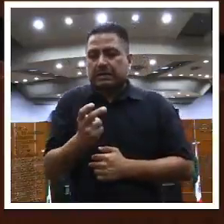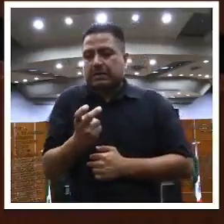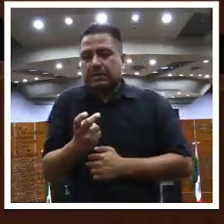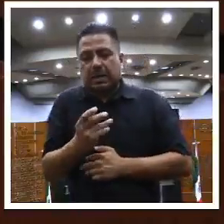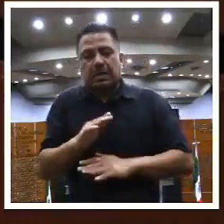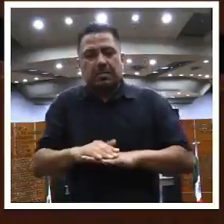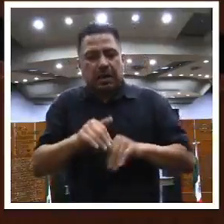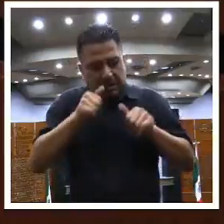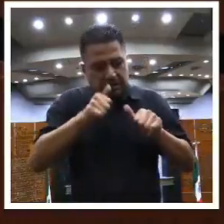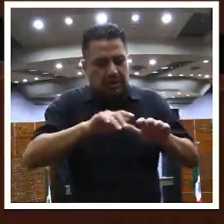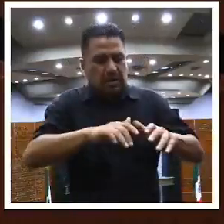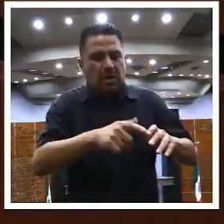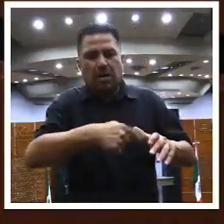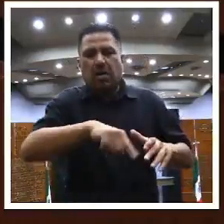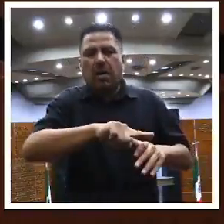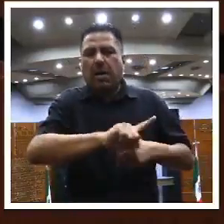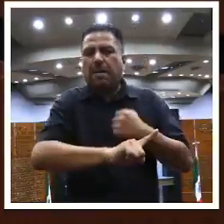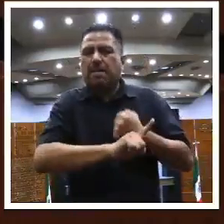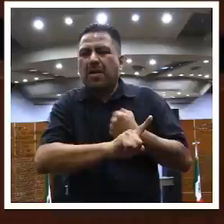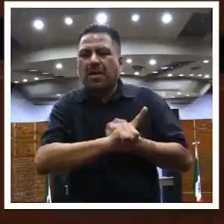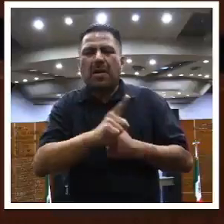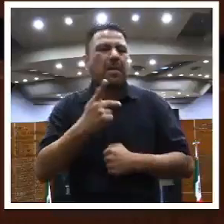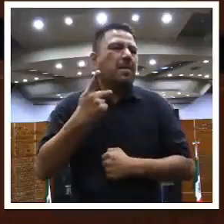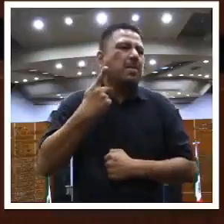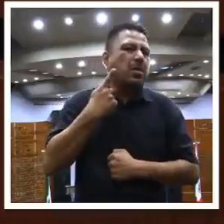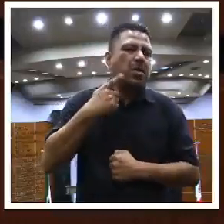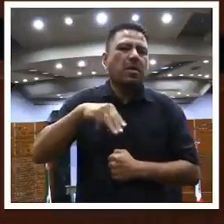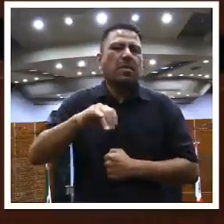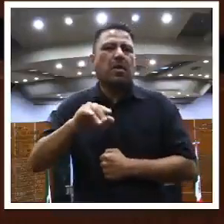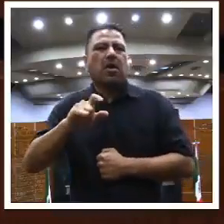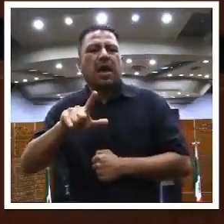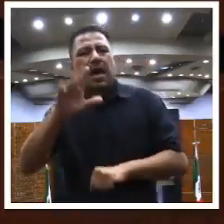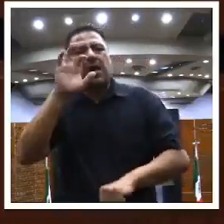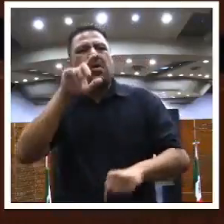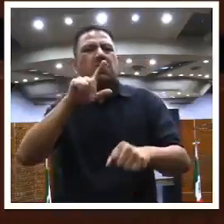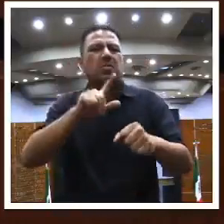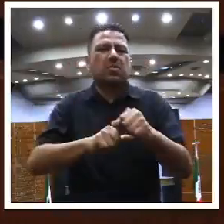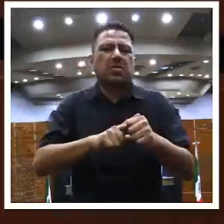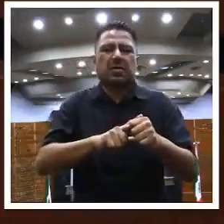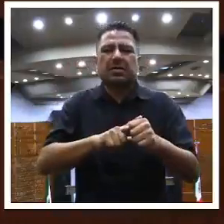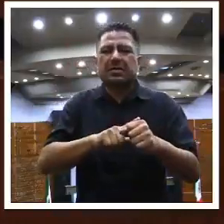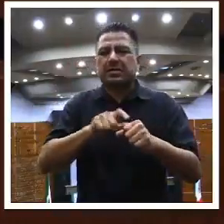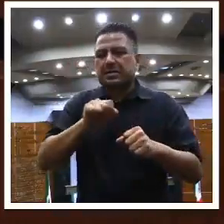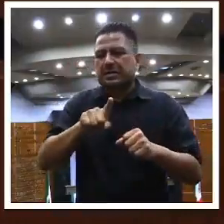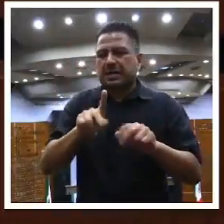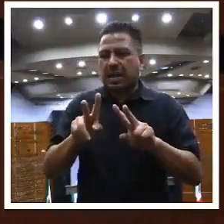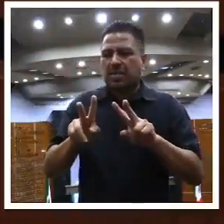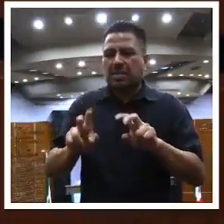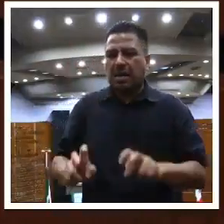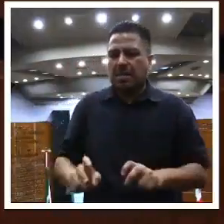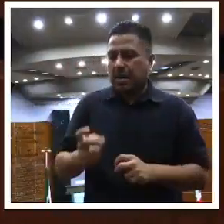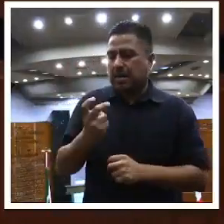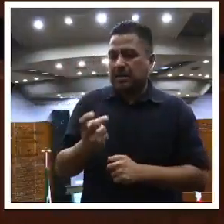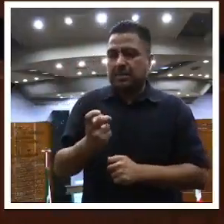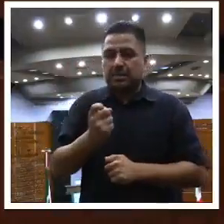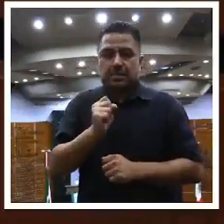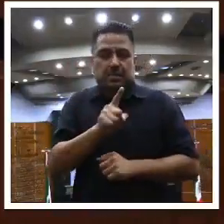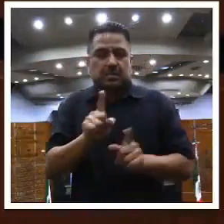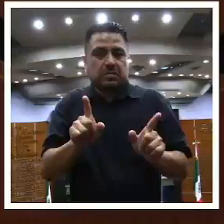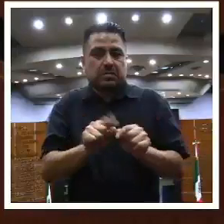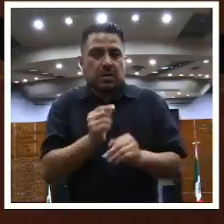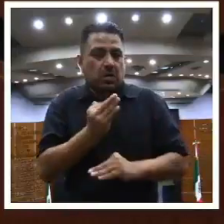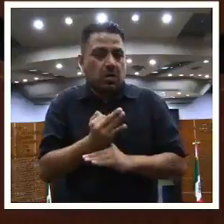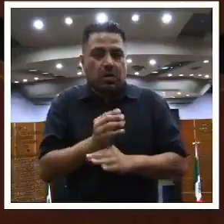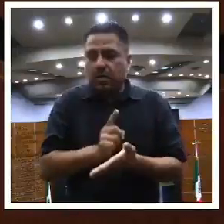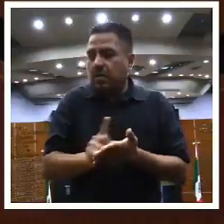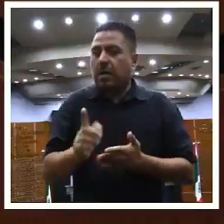gran concentración de los problemas intelectuales, políticos, morales y culturales que le conciernen a estos temas. Es decir, la vigencia de